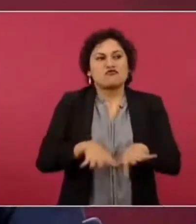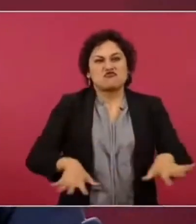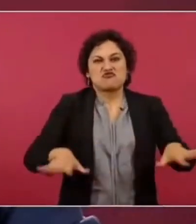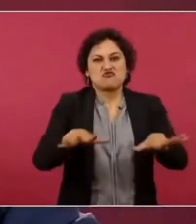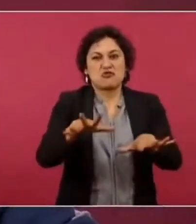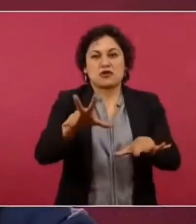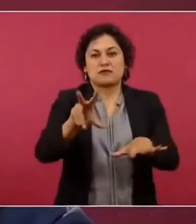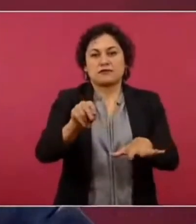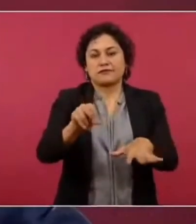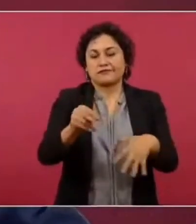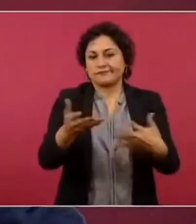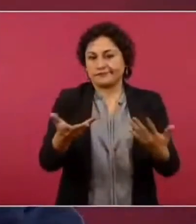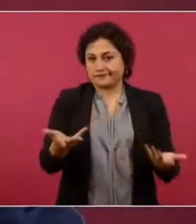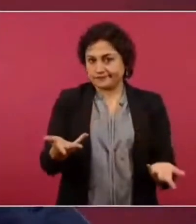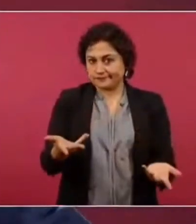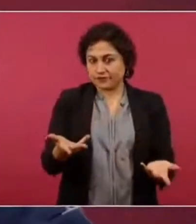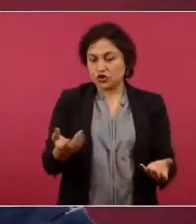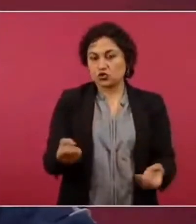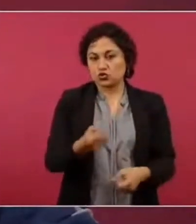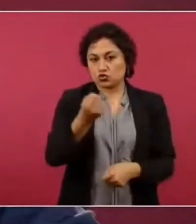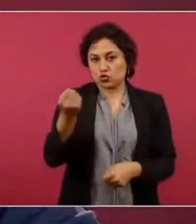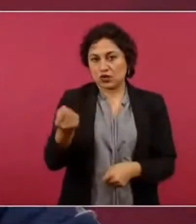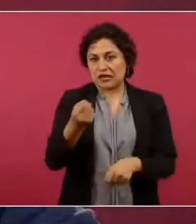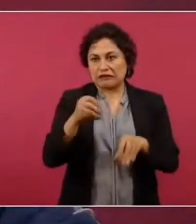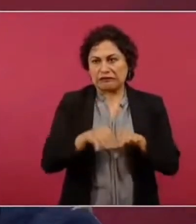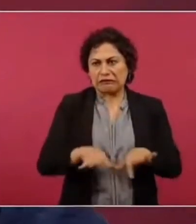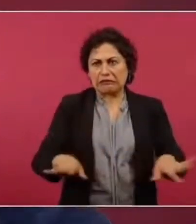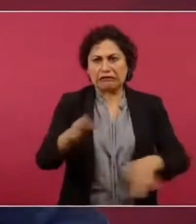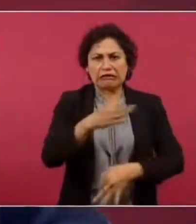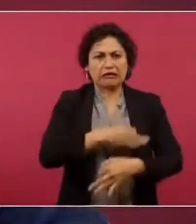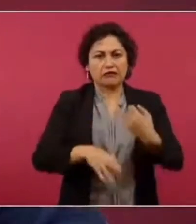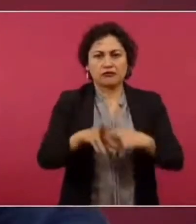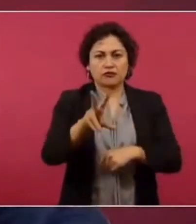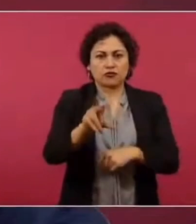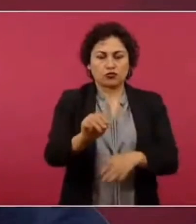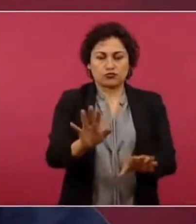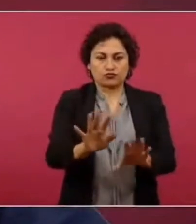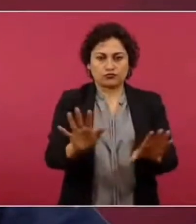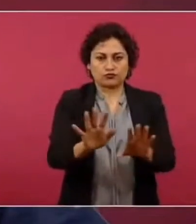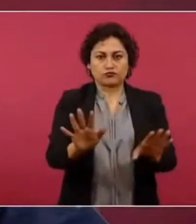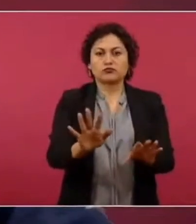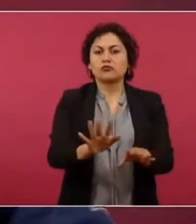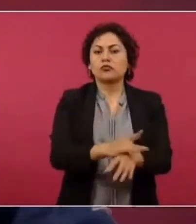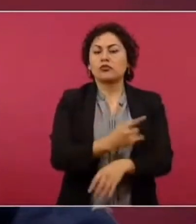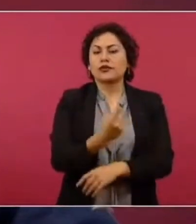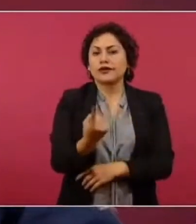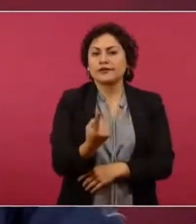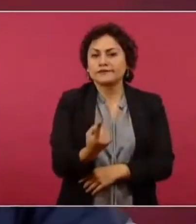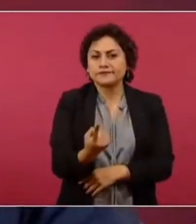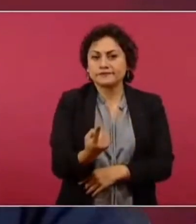México. ¿Por qué? Por la